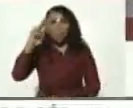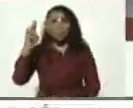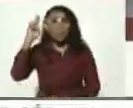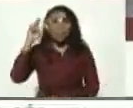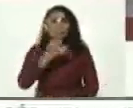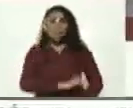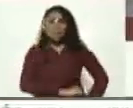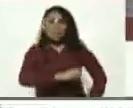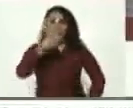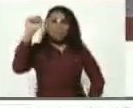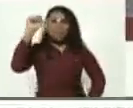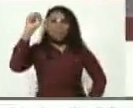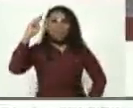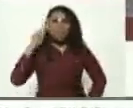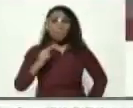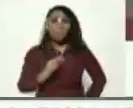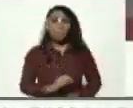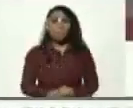Simón Bolívar.